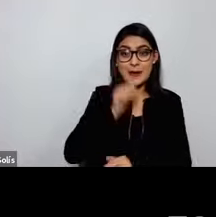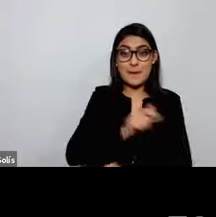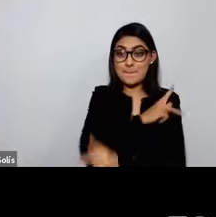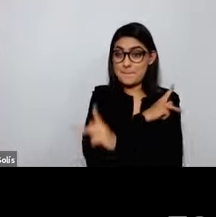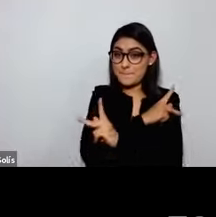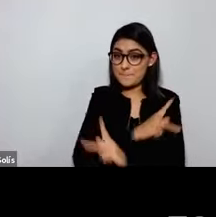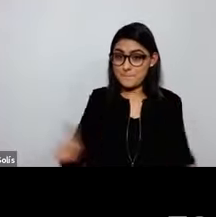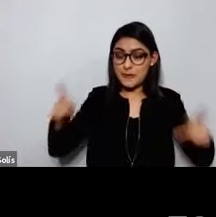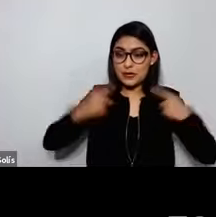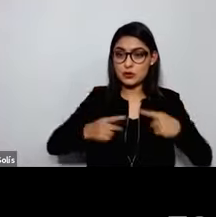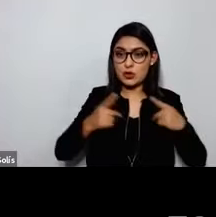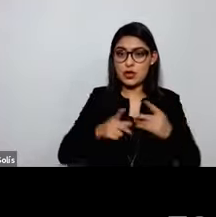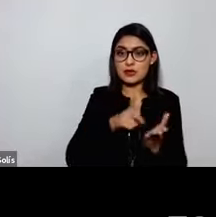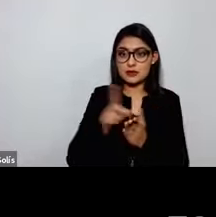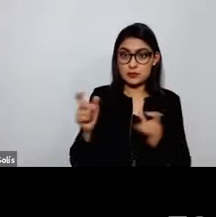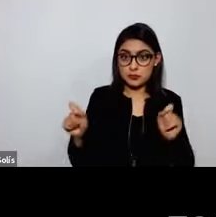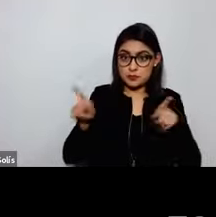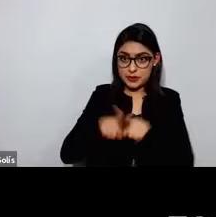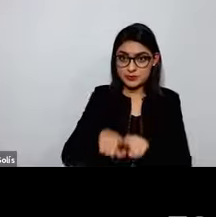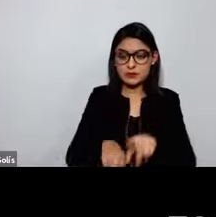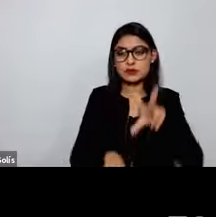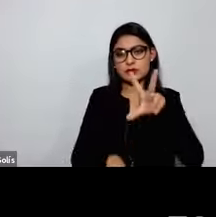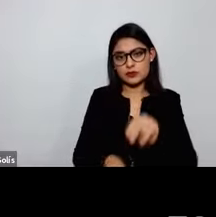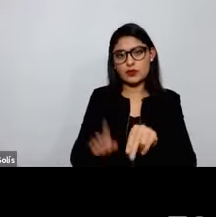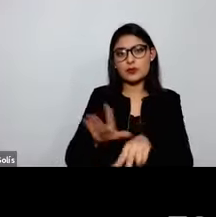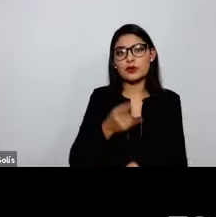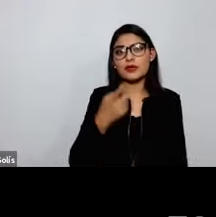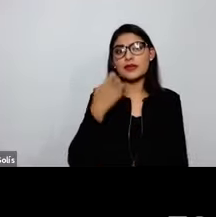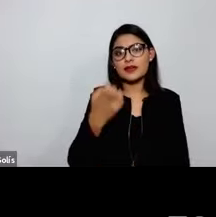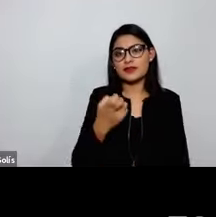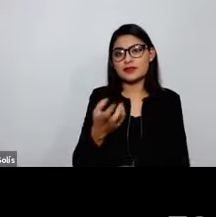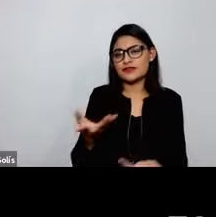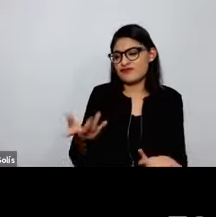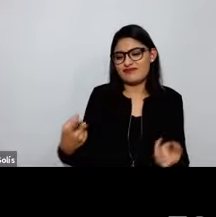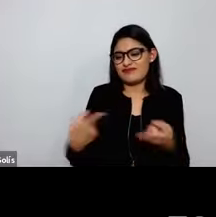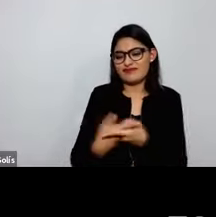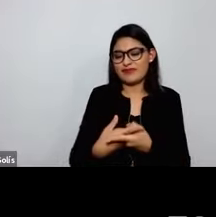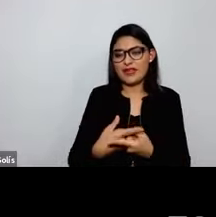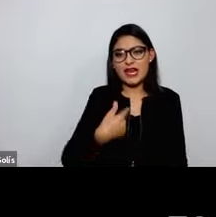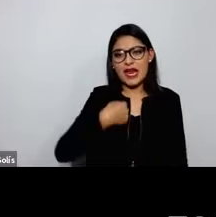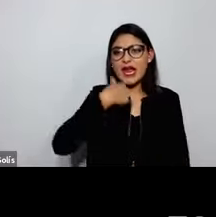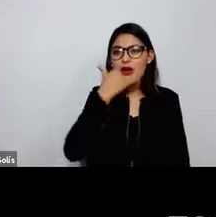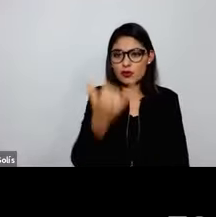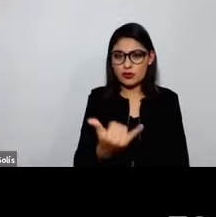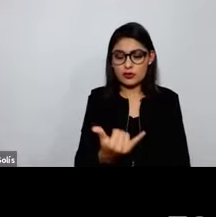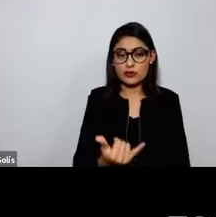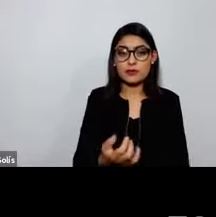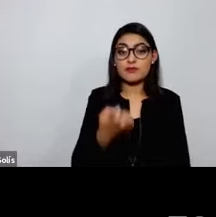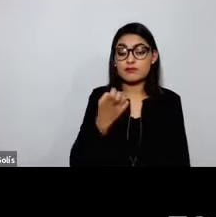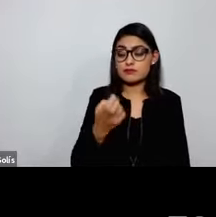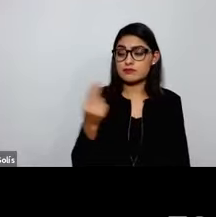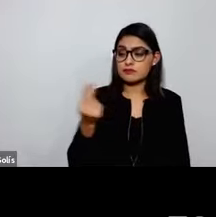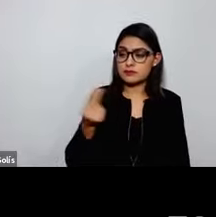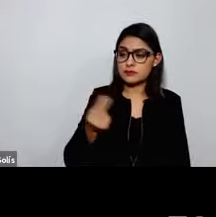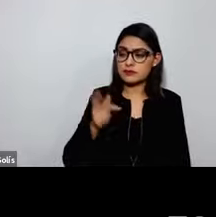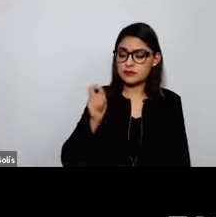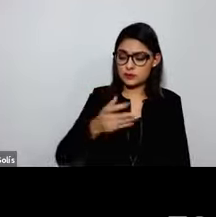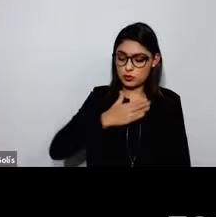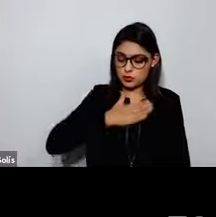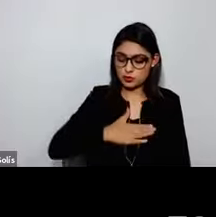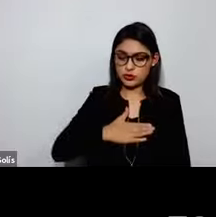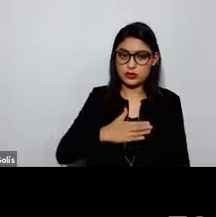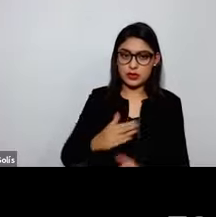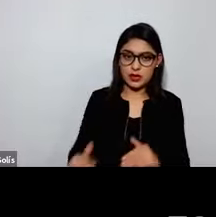facultades, pues la igualdad así considerada es jurídicamente inaceptable y en esa virtud el requerimiento igualitario de la